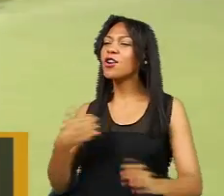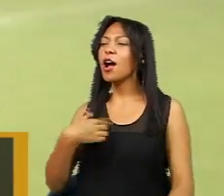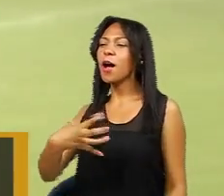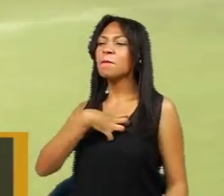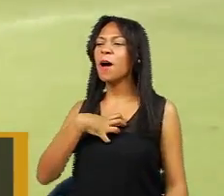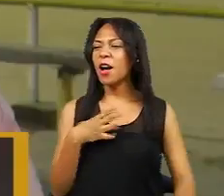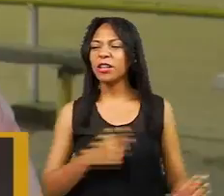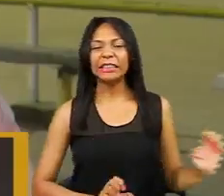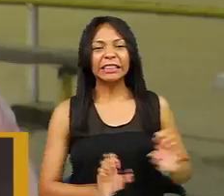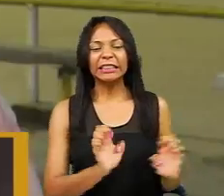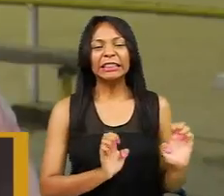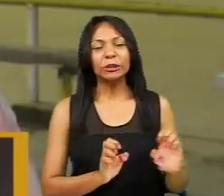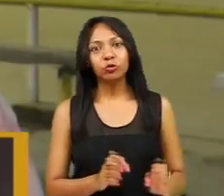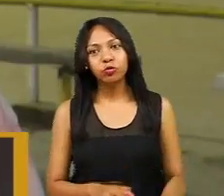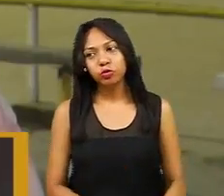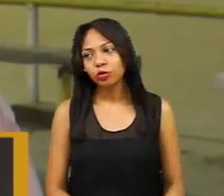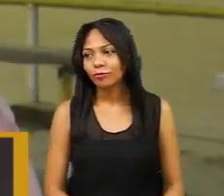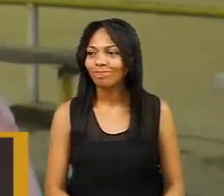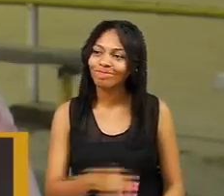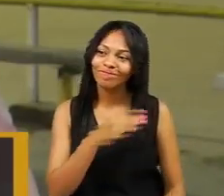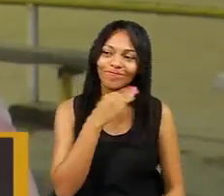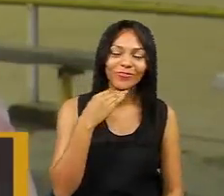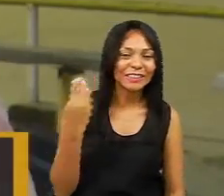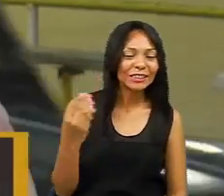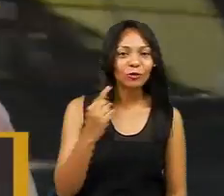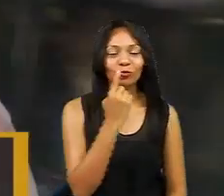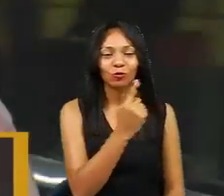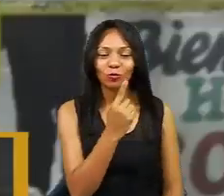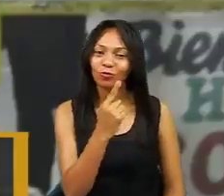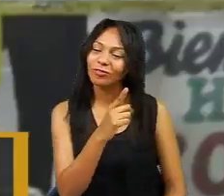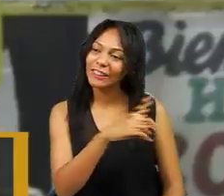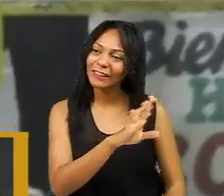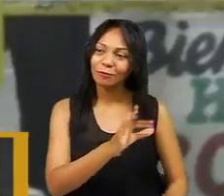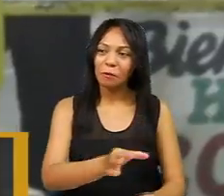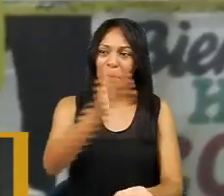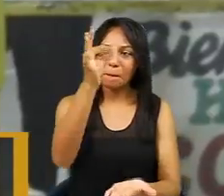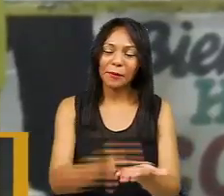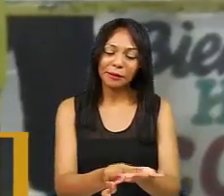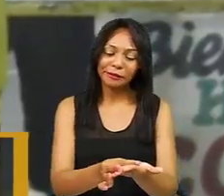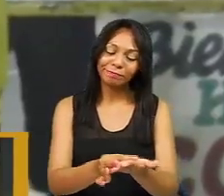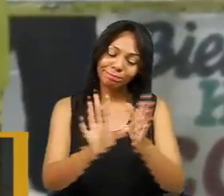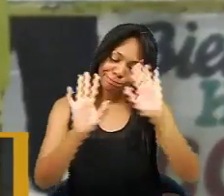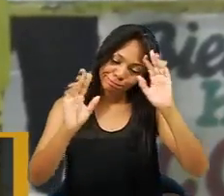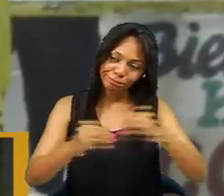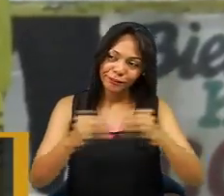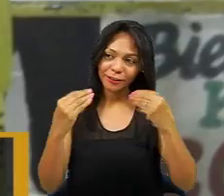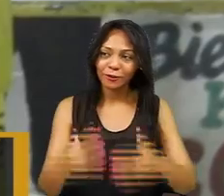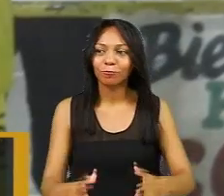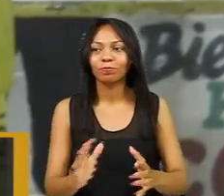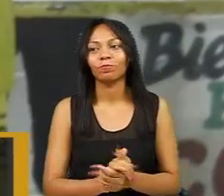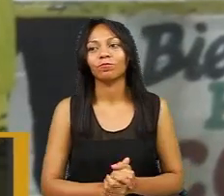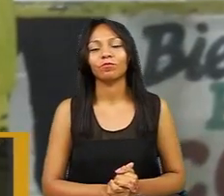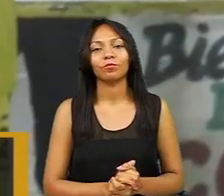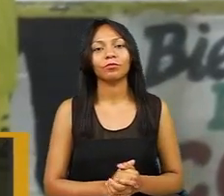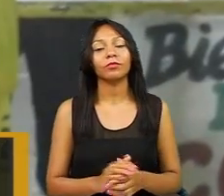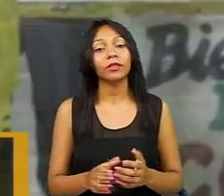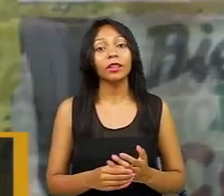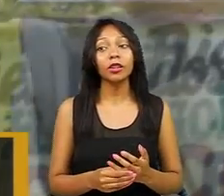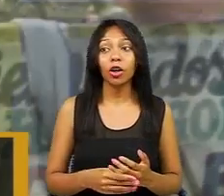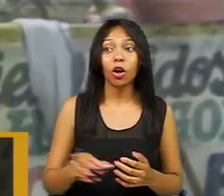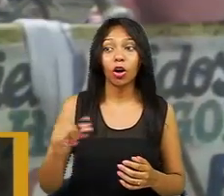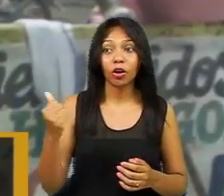Sami y desafortunadamente lo perdió en los tiros penaltis. Dentro de la tabla de honor, Cacharrería La Pinta quedó ubicada en el tercer